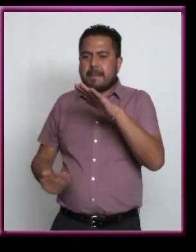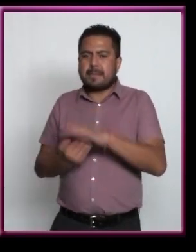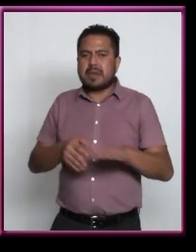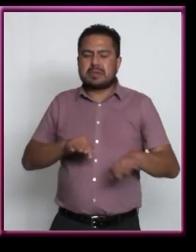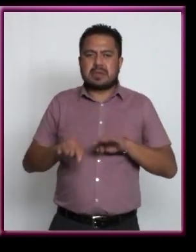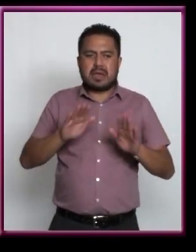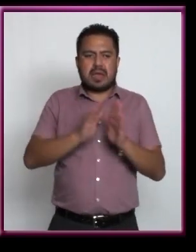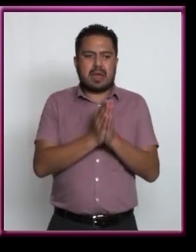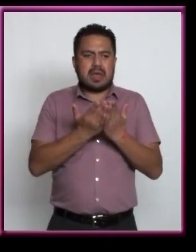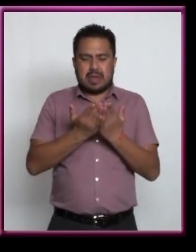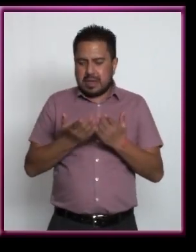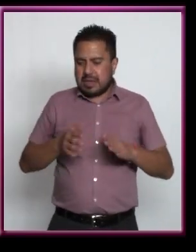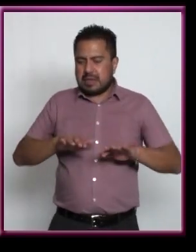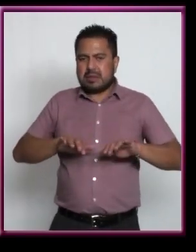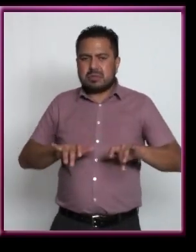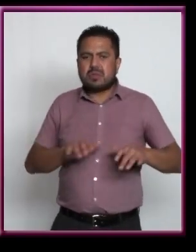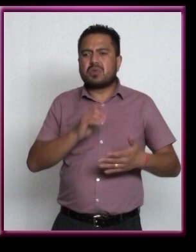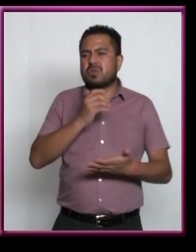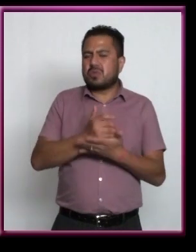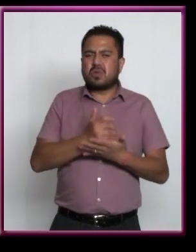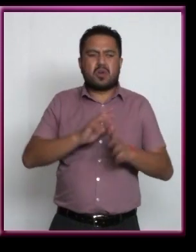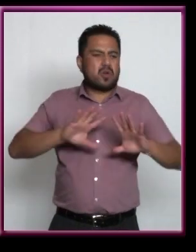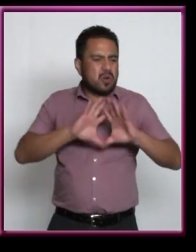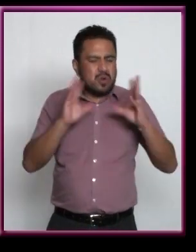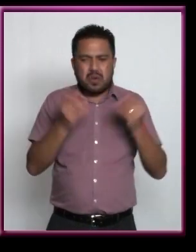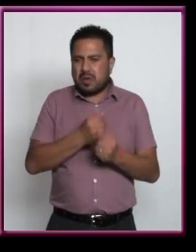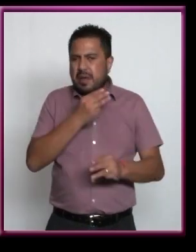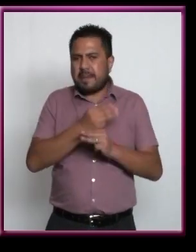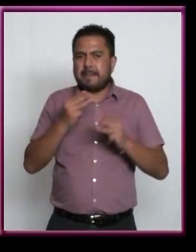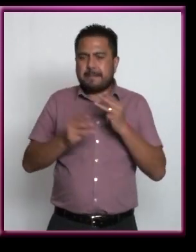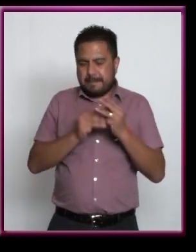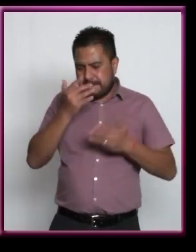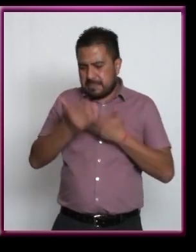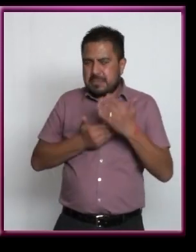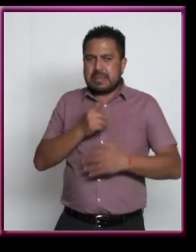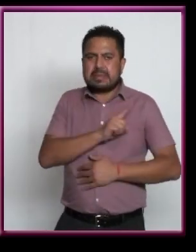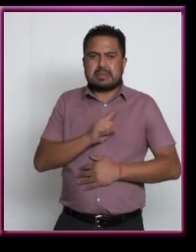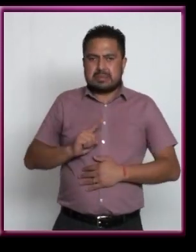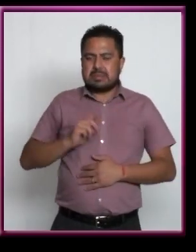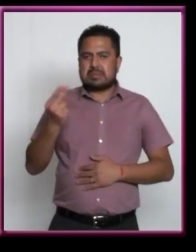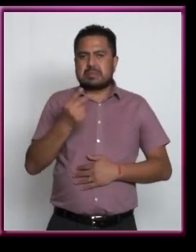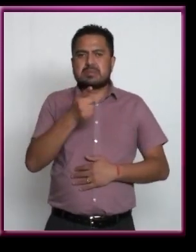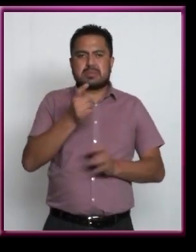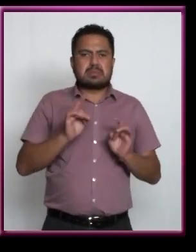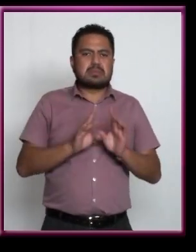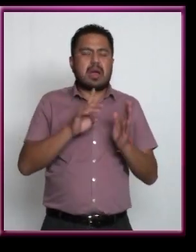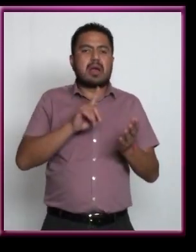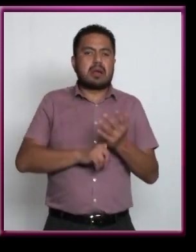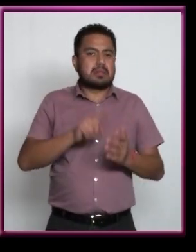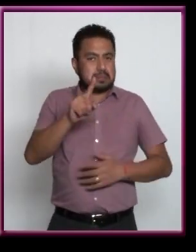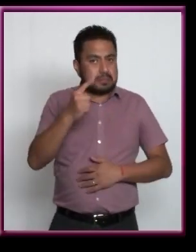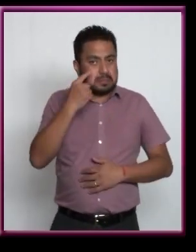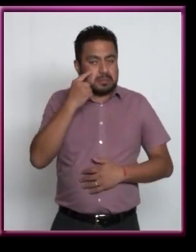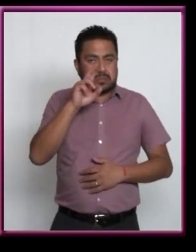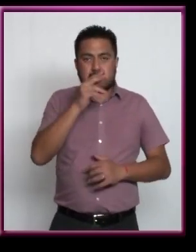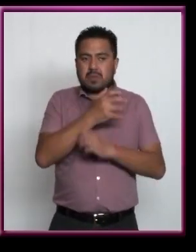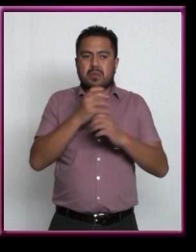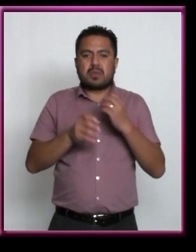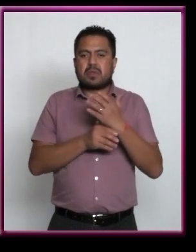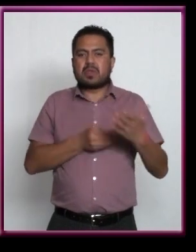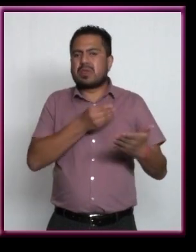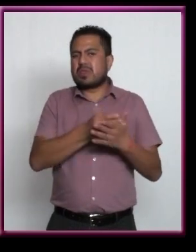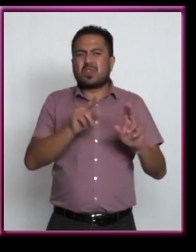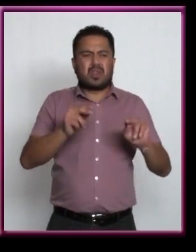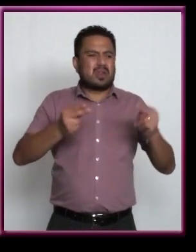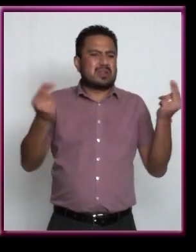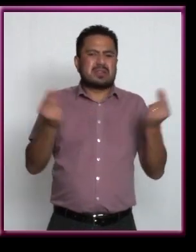para poner libros, apuntes, cuadernos y todo el material de estudio que necesites. Ojo, no pongas objetos que no